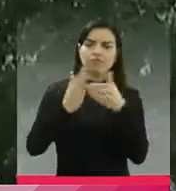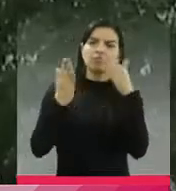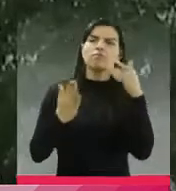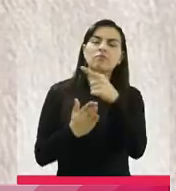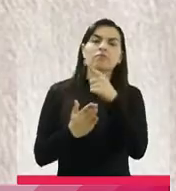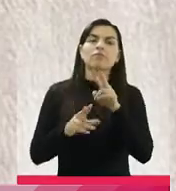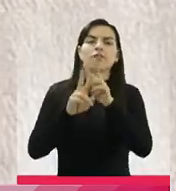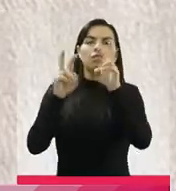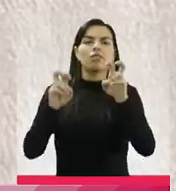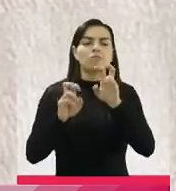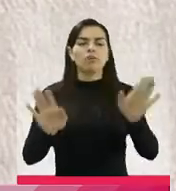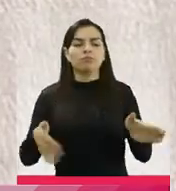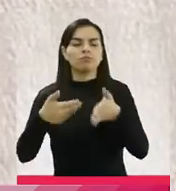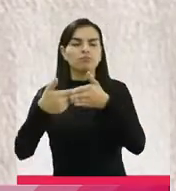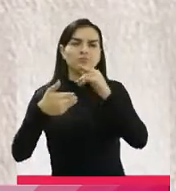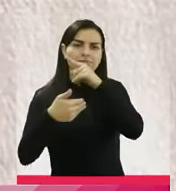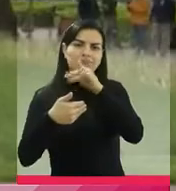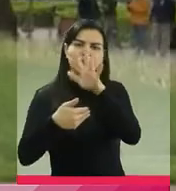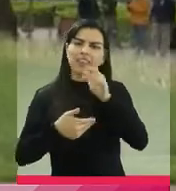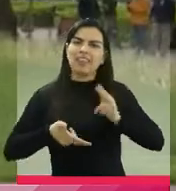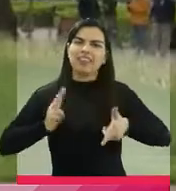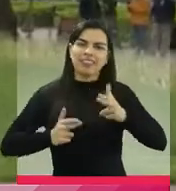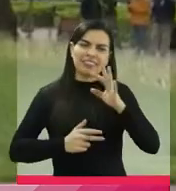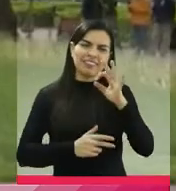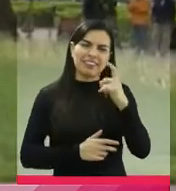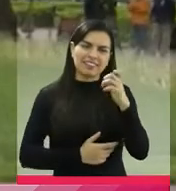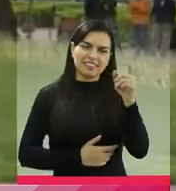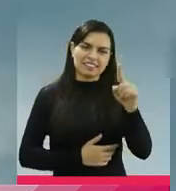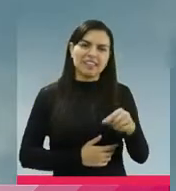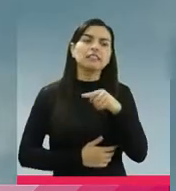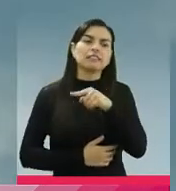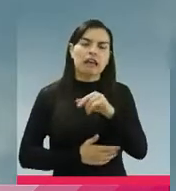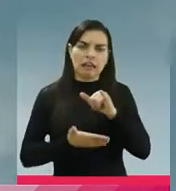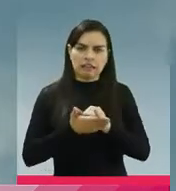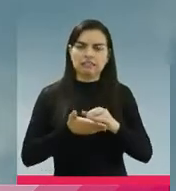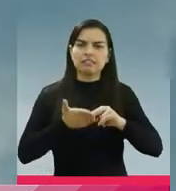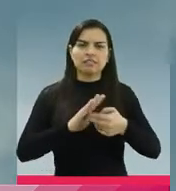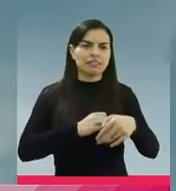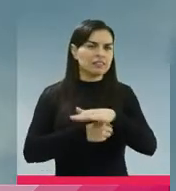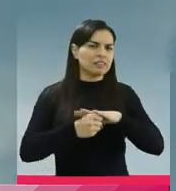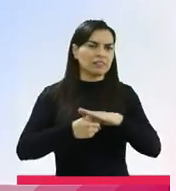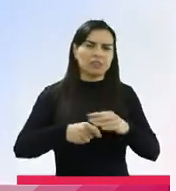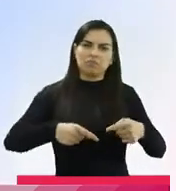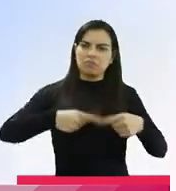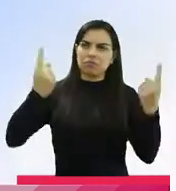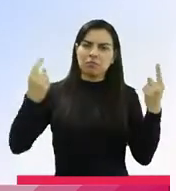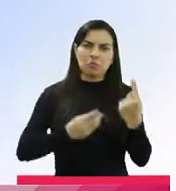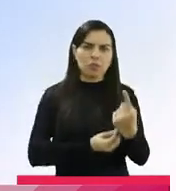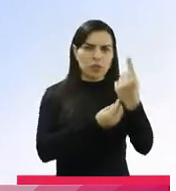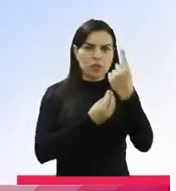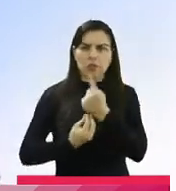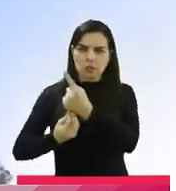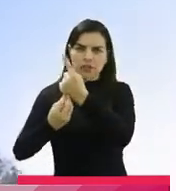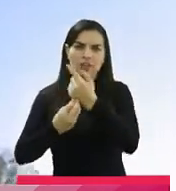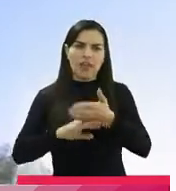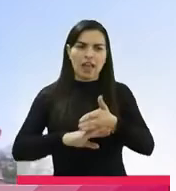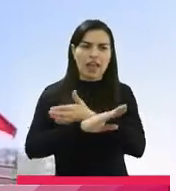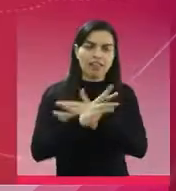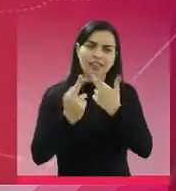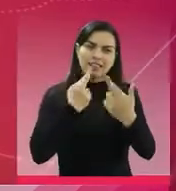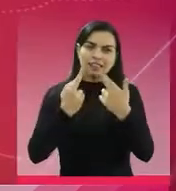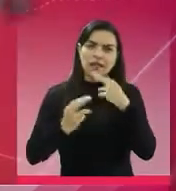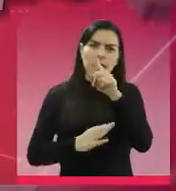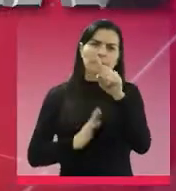en houston texas desatando una de las peores crisis políticas entre los dos países que establecieron relaciones desde 1979